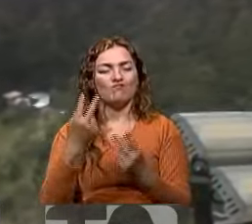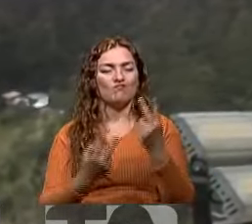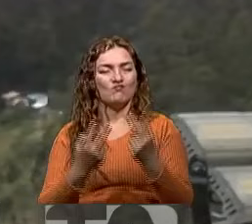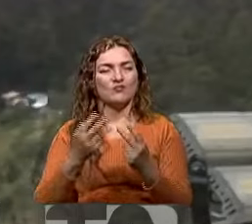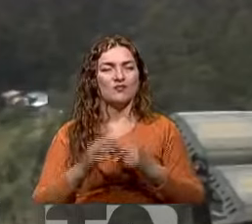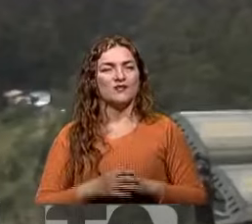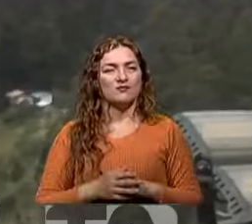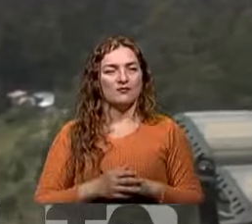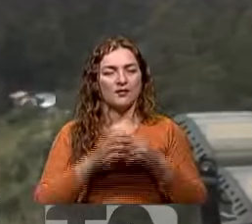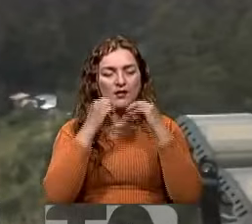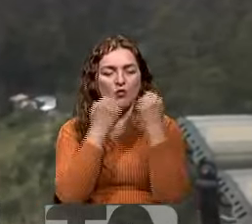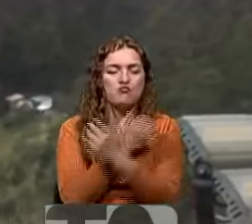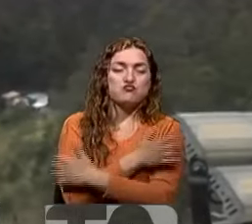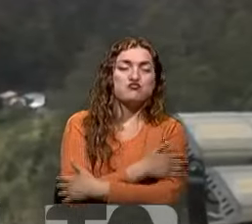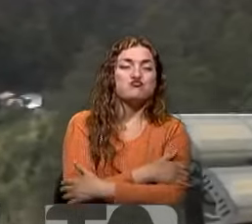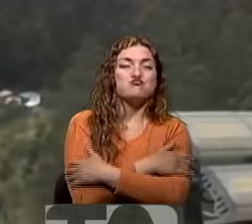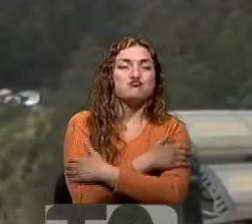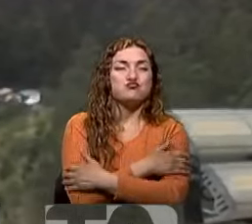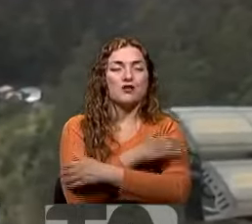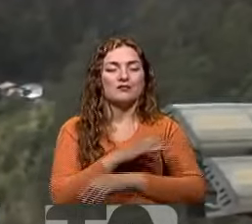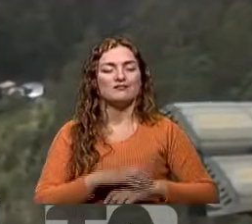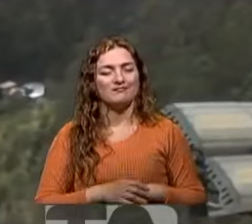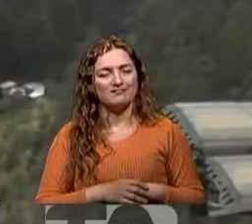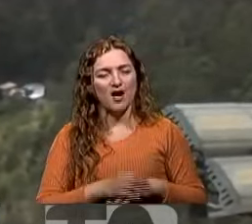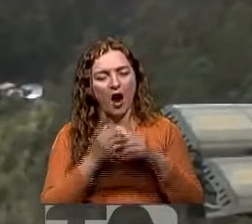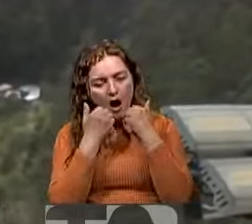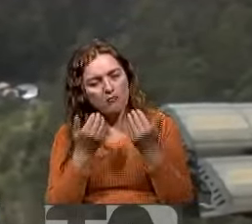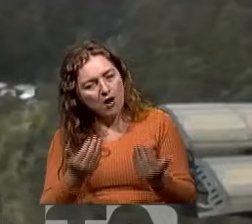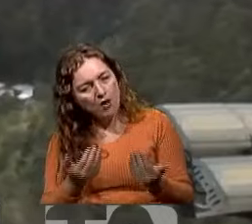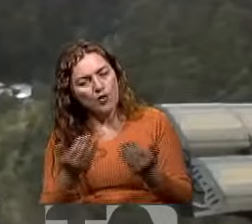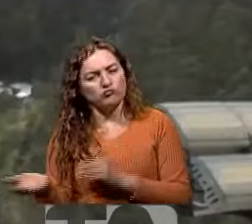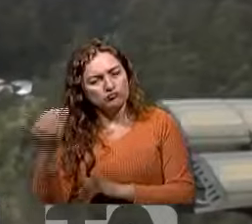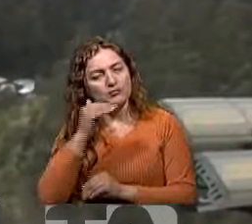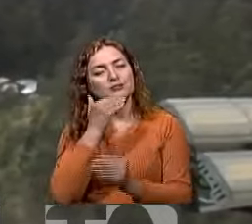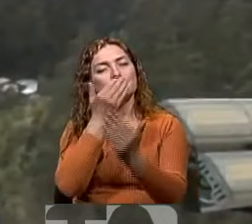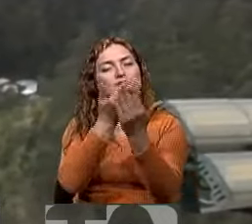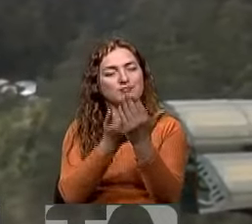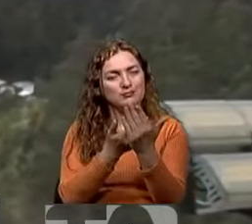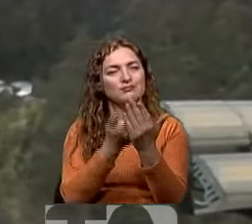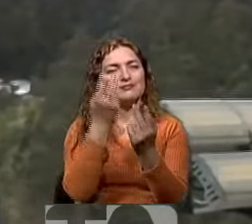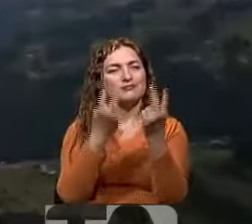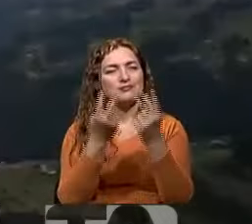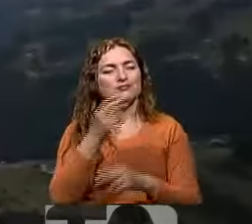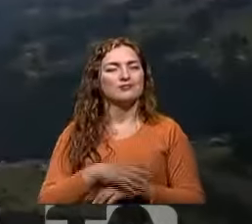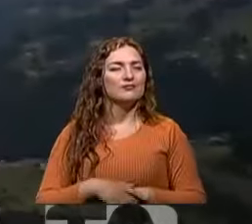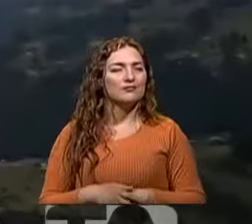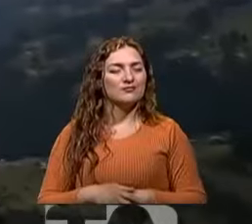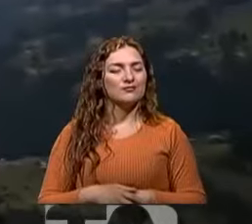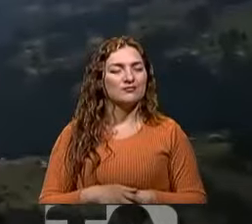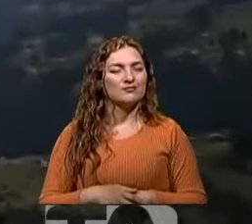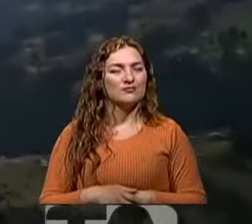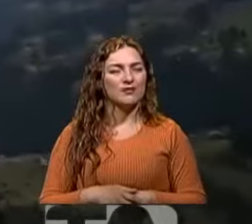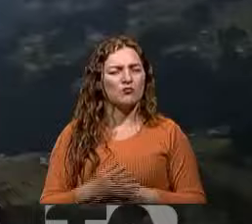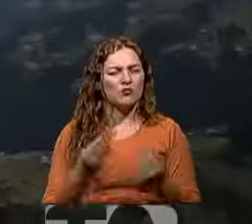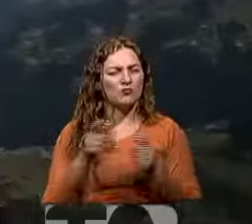recibiremos con un caluroso abrazo, con una calurosa gentileza y sobre todo desde ya, agradeciéndolos por su visita. Hasta aquí